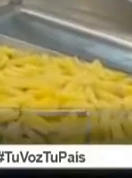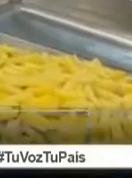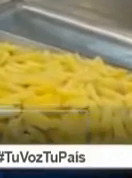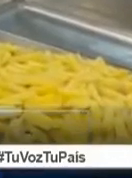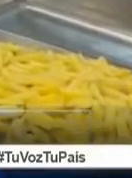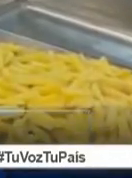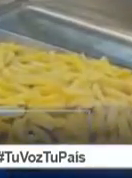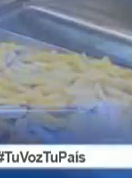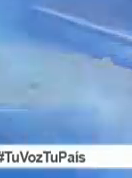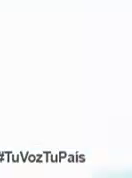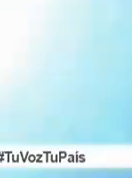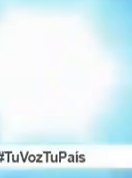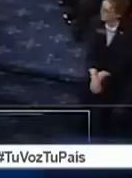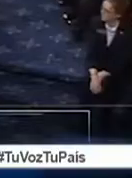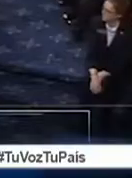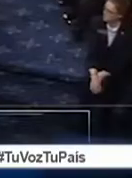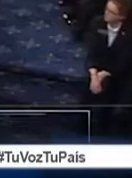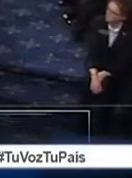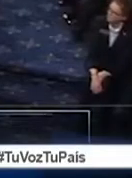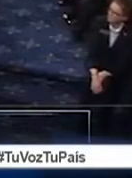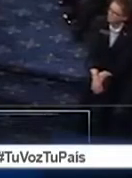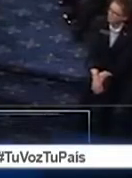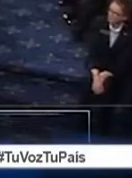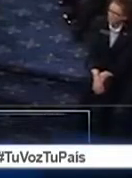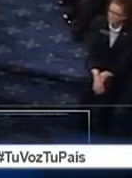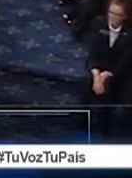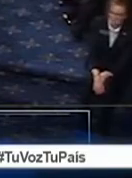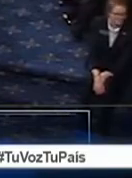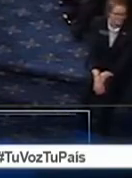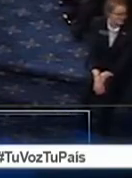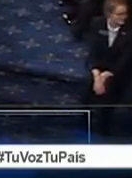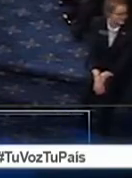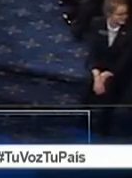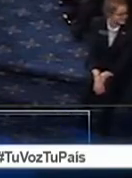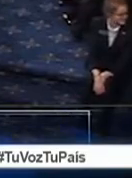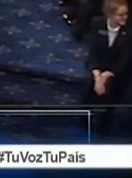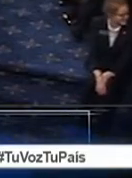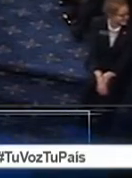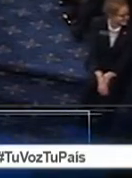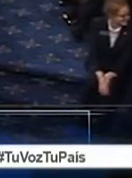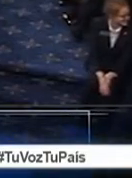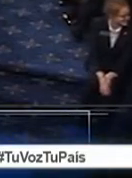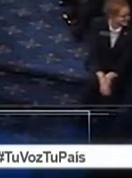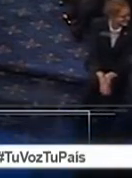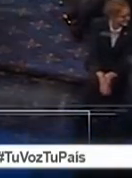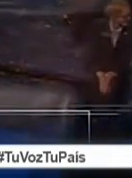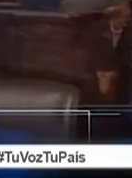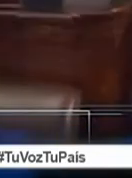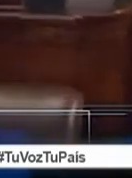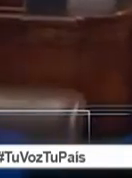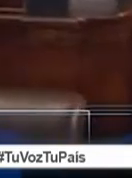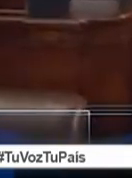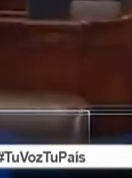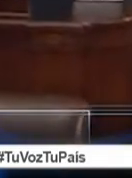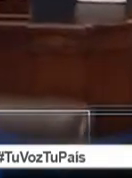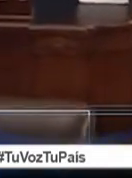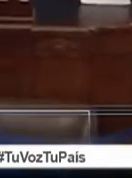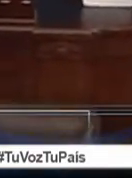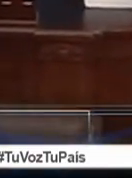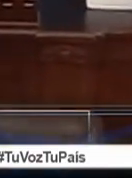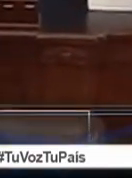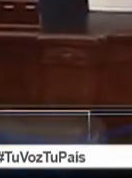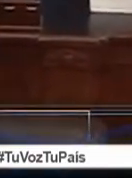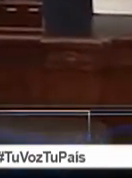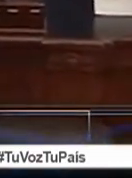la provincia de zamora chinchipe que lo internacional segundo fracaso republicano en el senado de eeuu para derogar la reforma